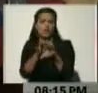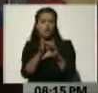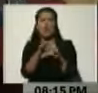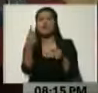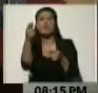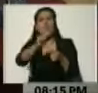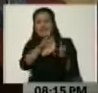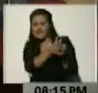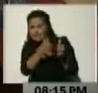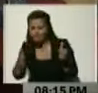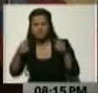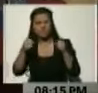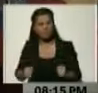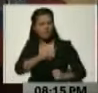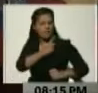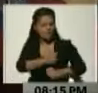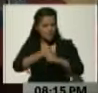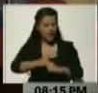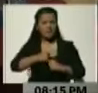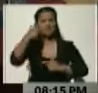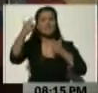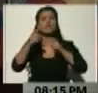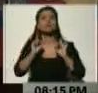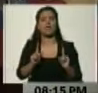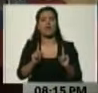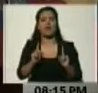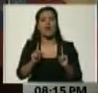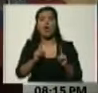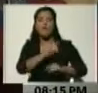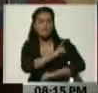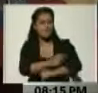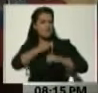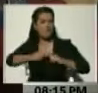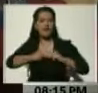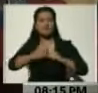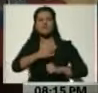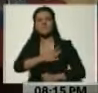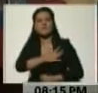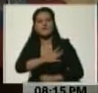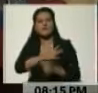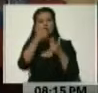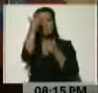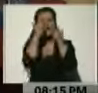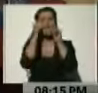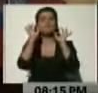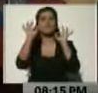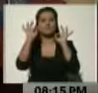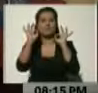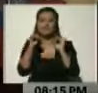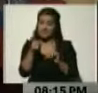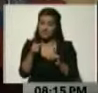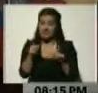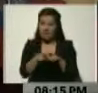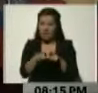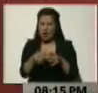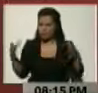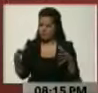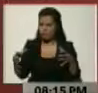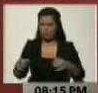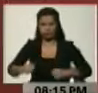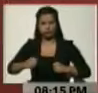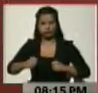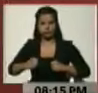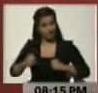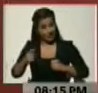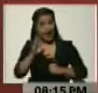Numeral abril de fuerza chavista. De fuerza chavista, una fortaleza chavista es el mes de